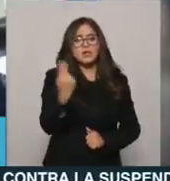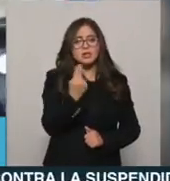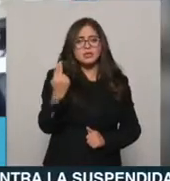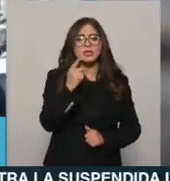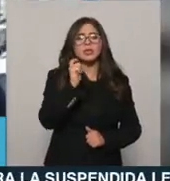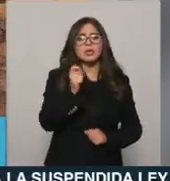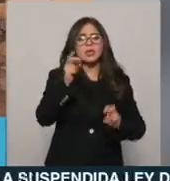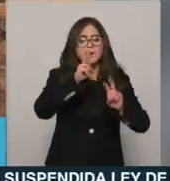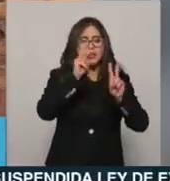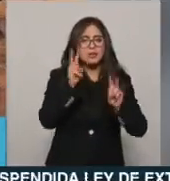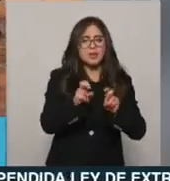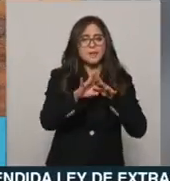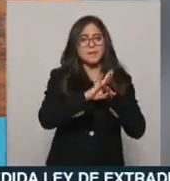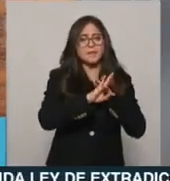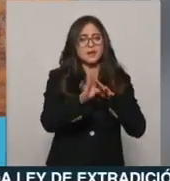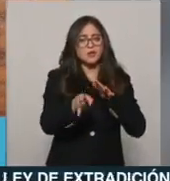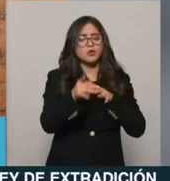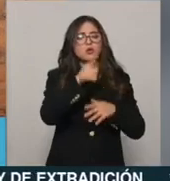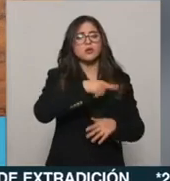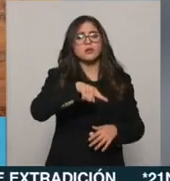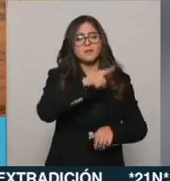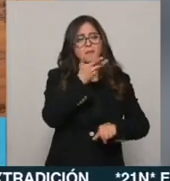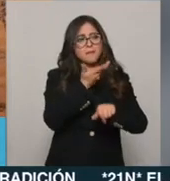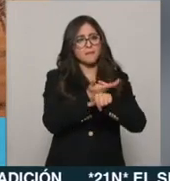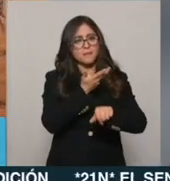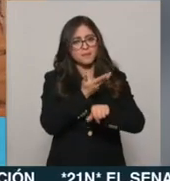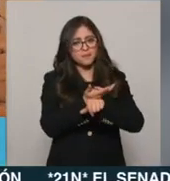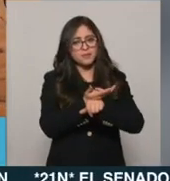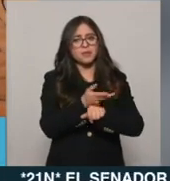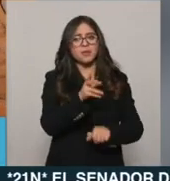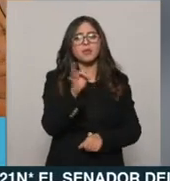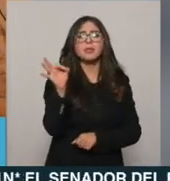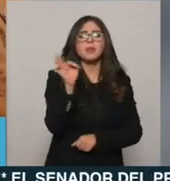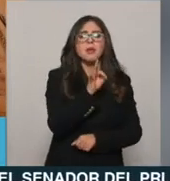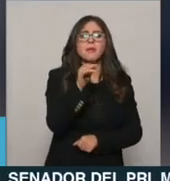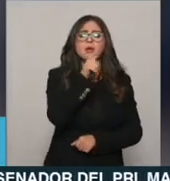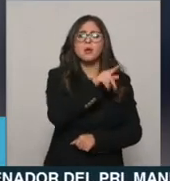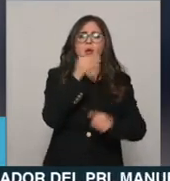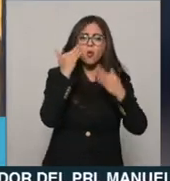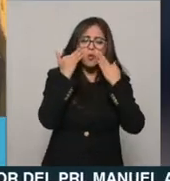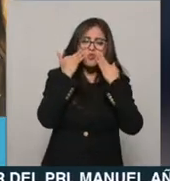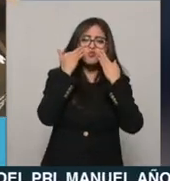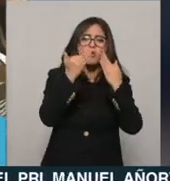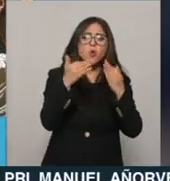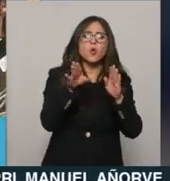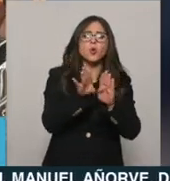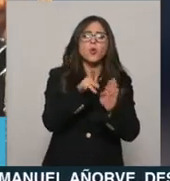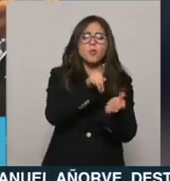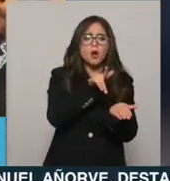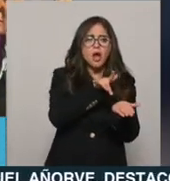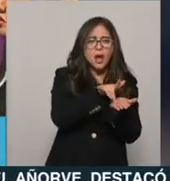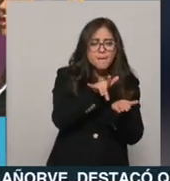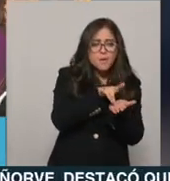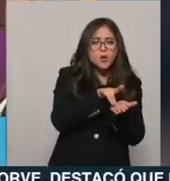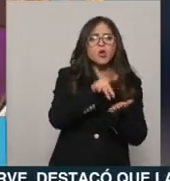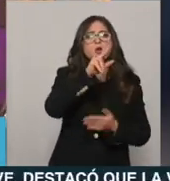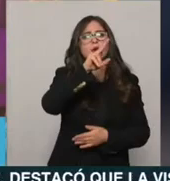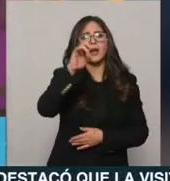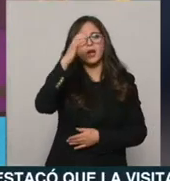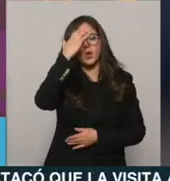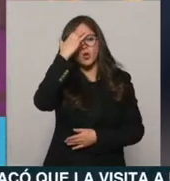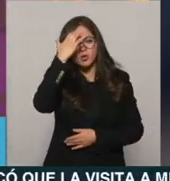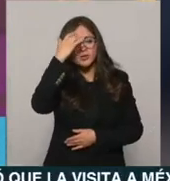asunto migratorio por parte de Estados Unidos, que fuera una muestra de apoyo y de reconocimiento al trabajo que